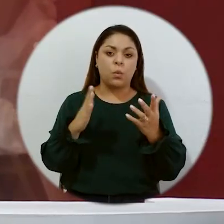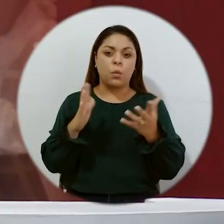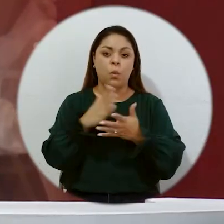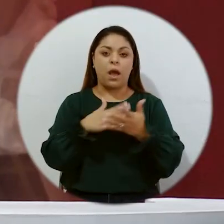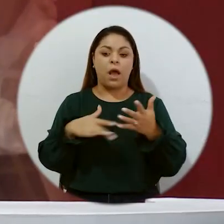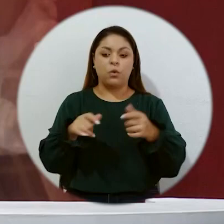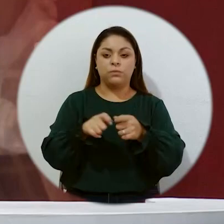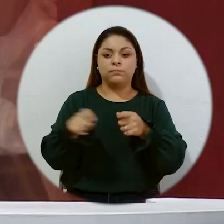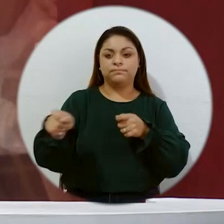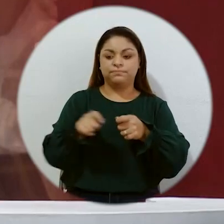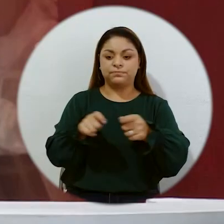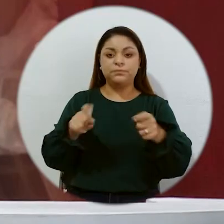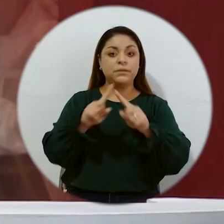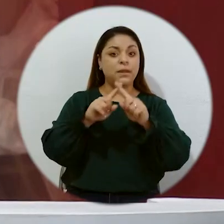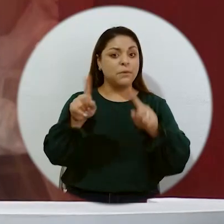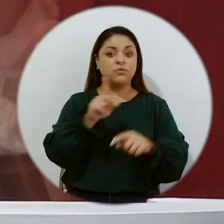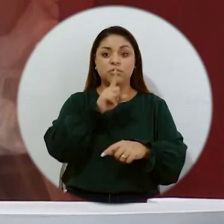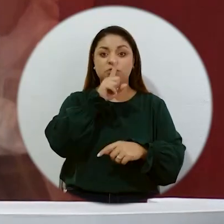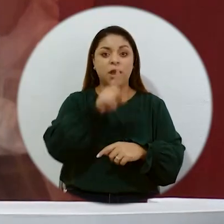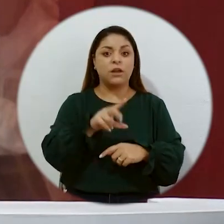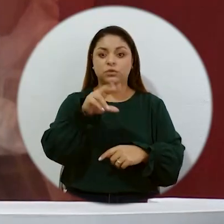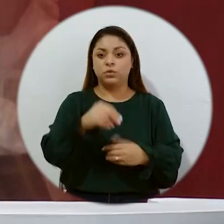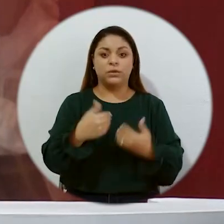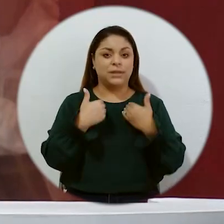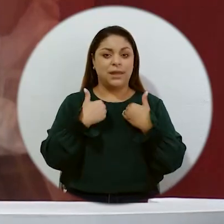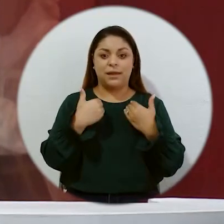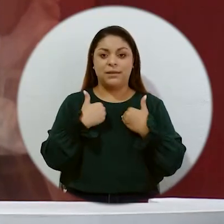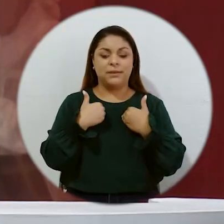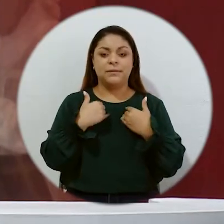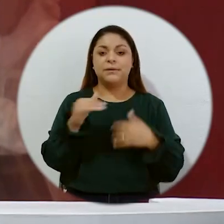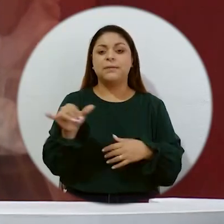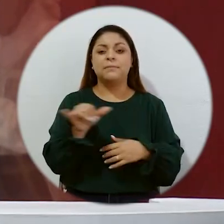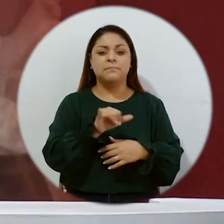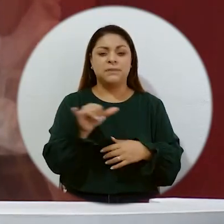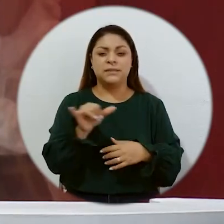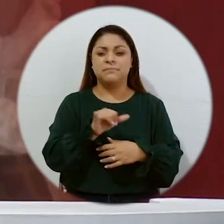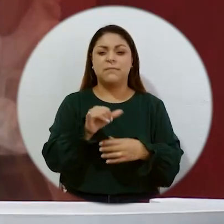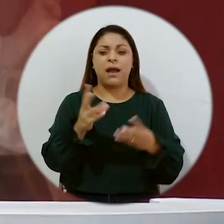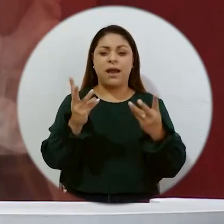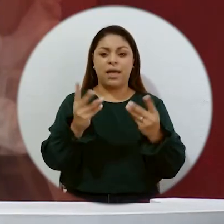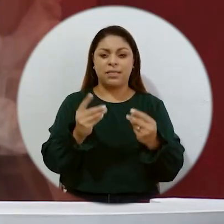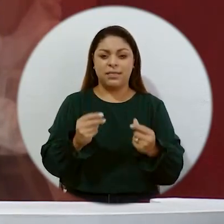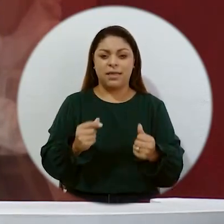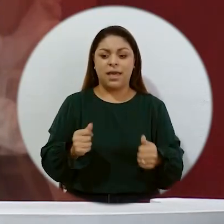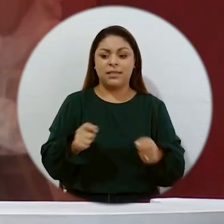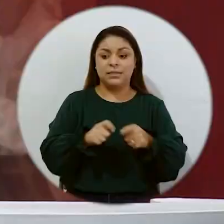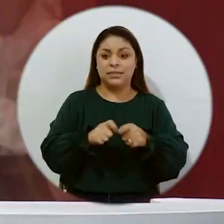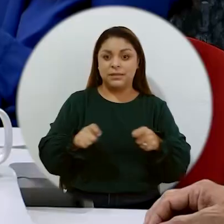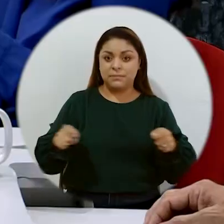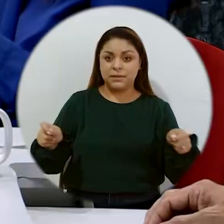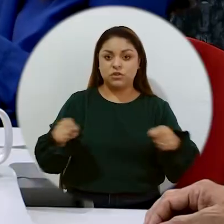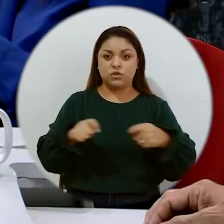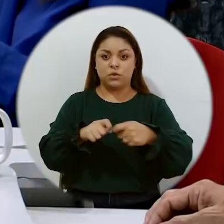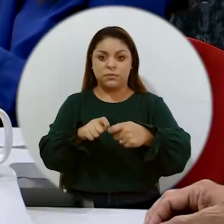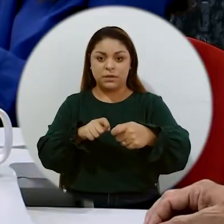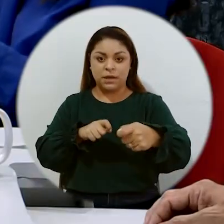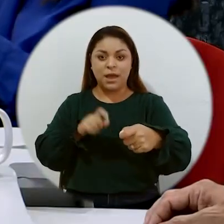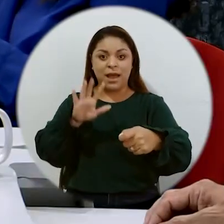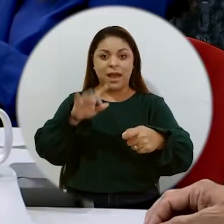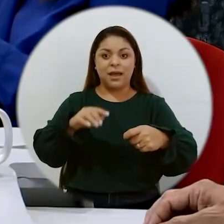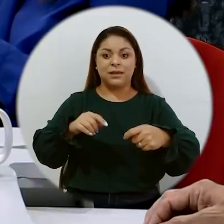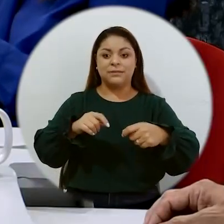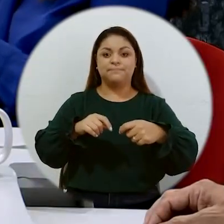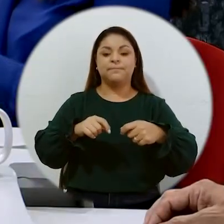pero realmente no tiene la misma cantidad de dimensión en cuanto a altura, ¿verdad? La